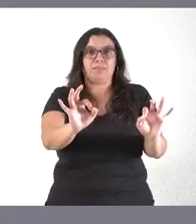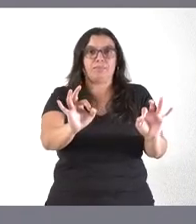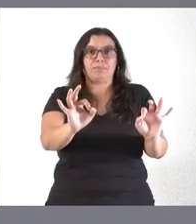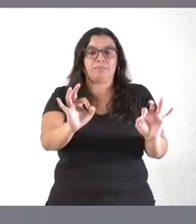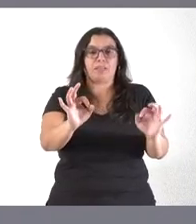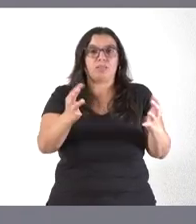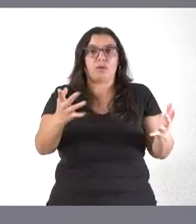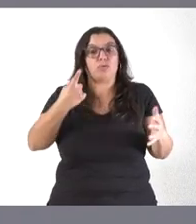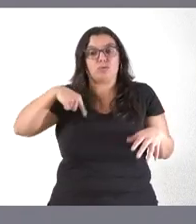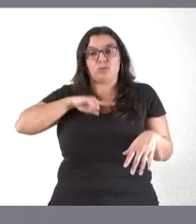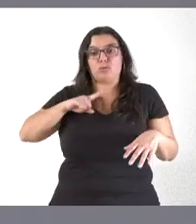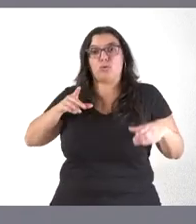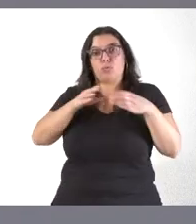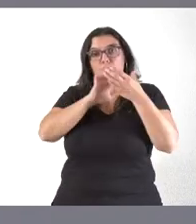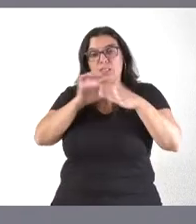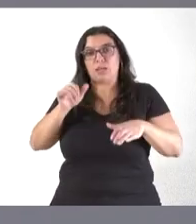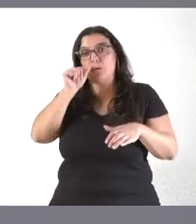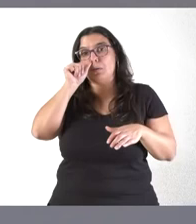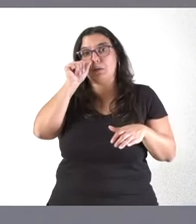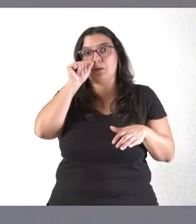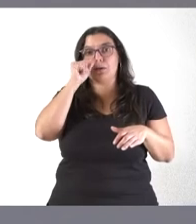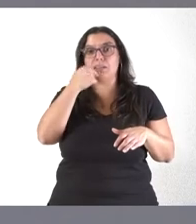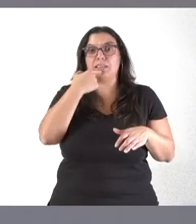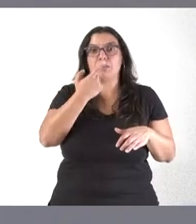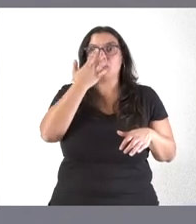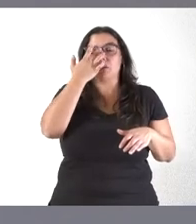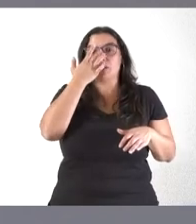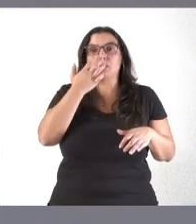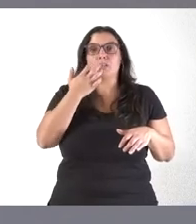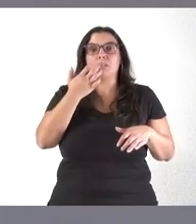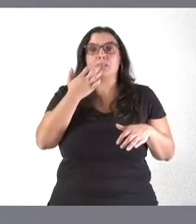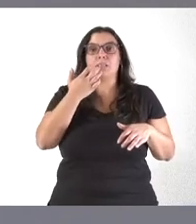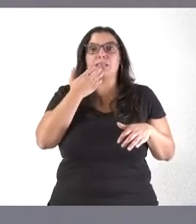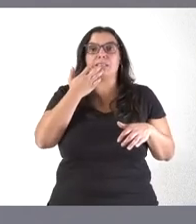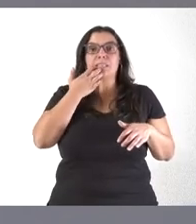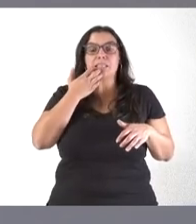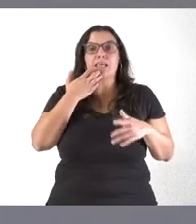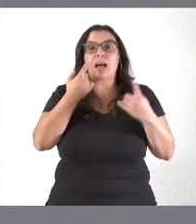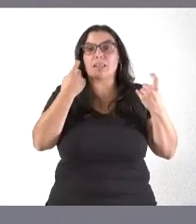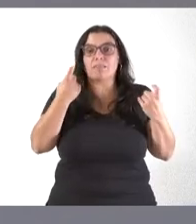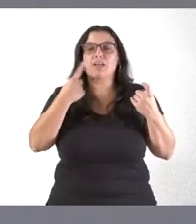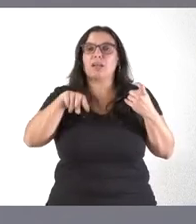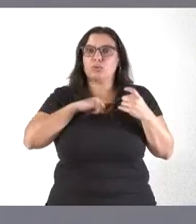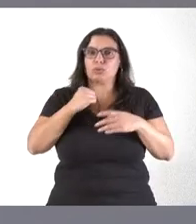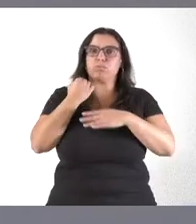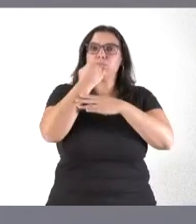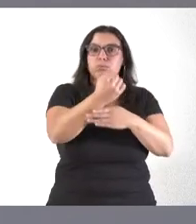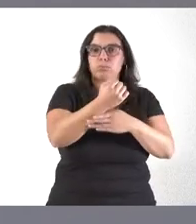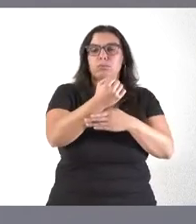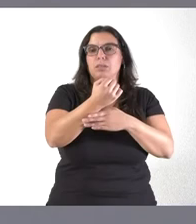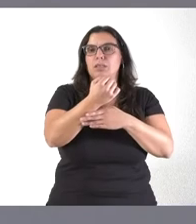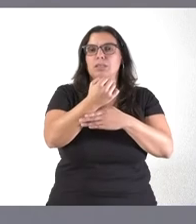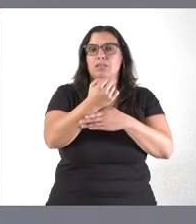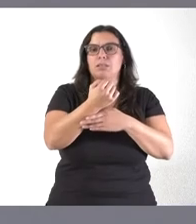ese momento nosotros de la junta de Castilla y león dijimos que si trataba de poner medios y recursos ahí estábamos para aportarlos y la mitad del coste